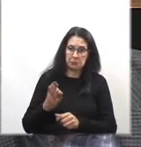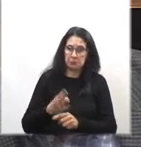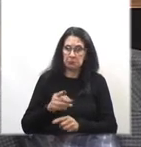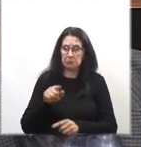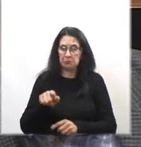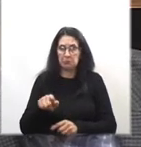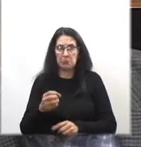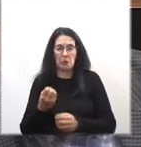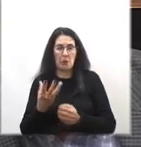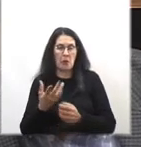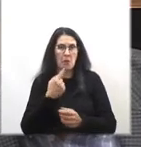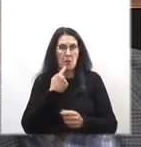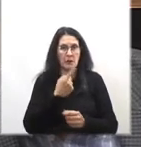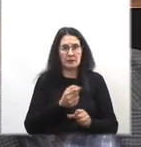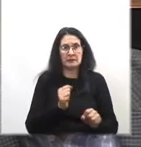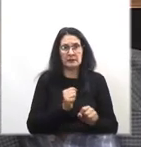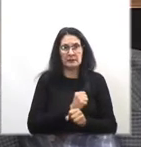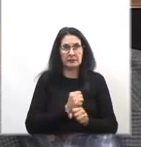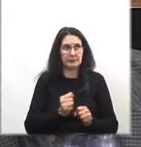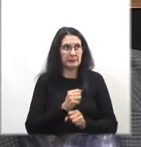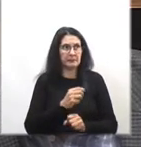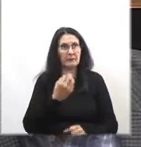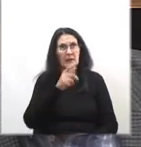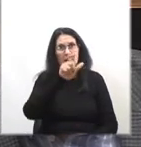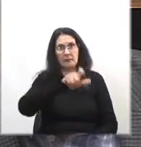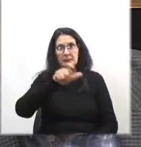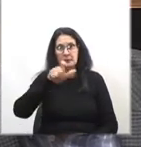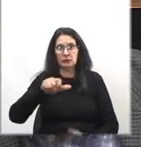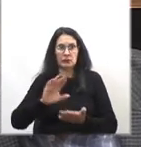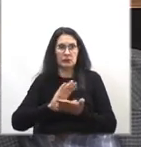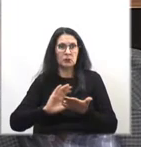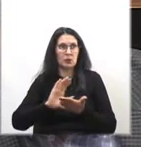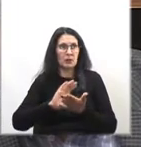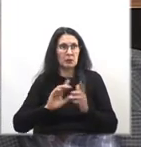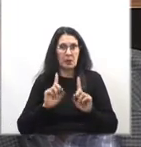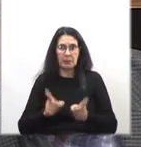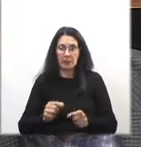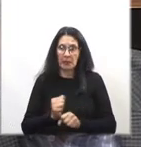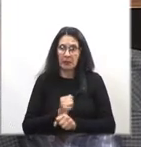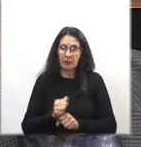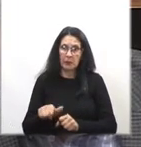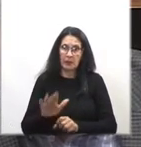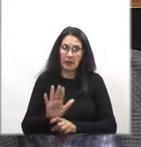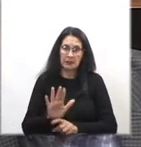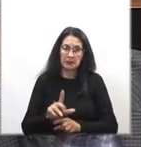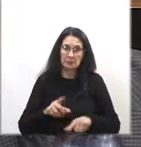la reprueba la mayoría de los ciudadanos y de las ciudadanas de este país.